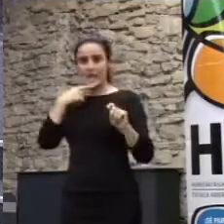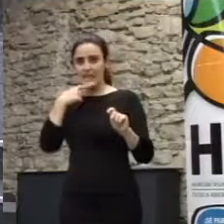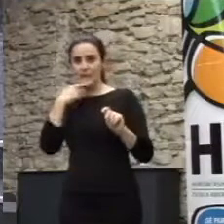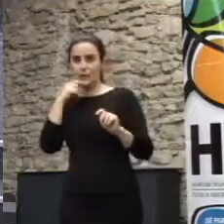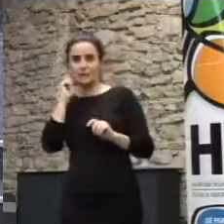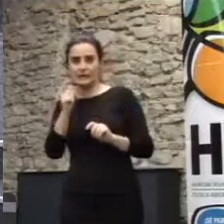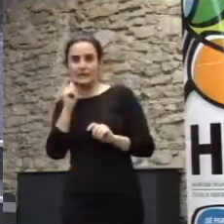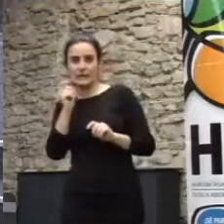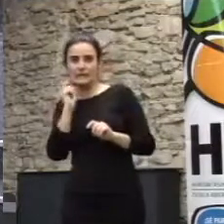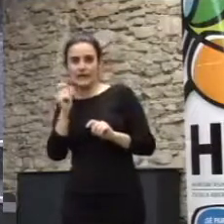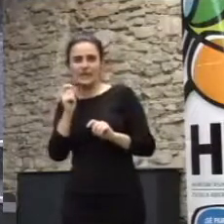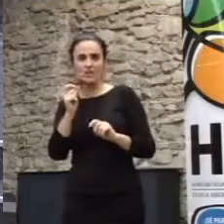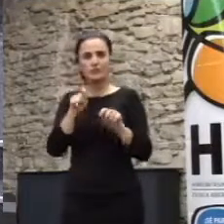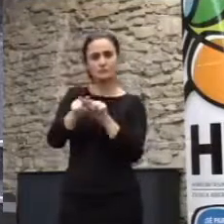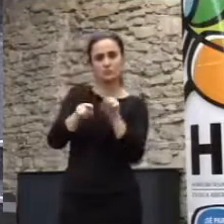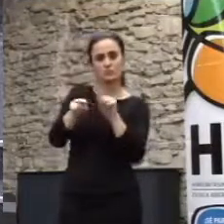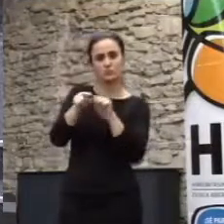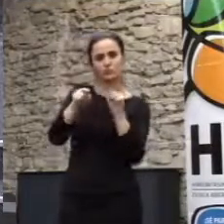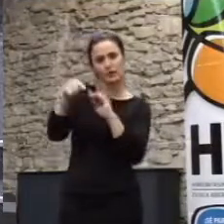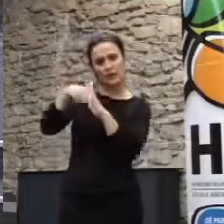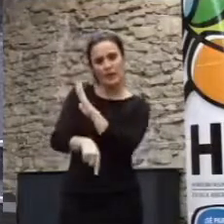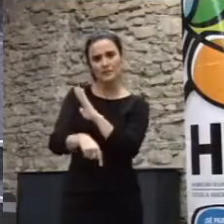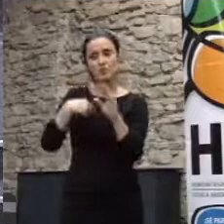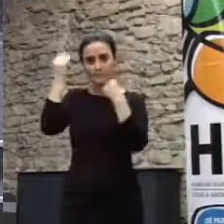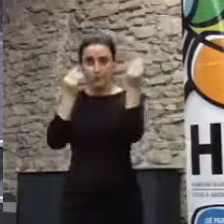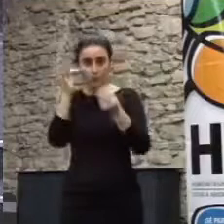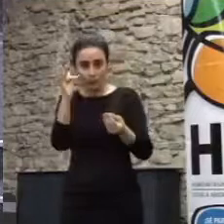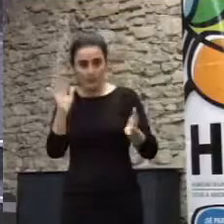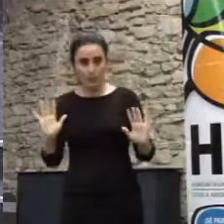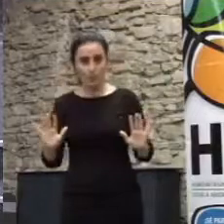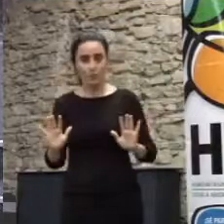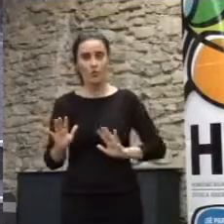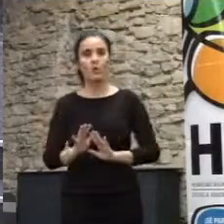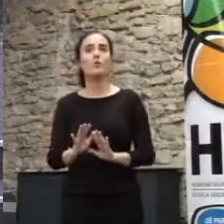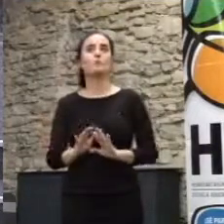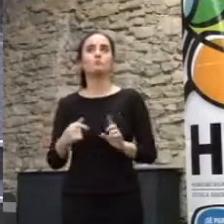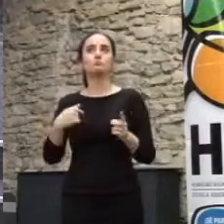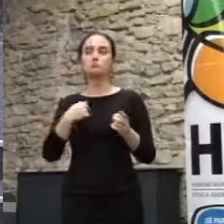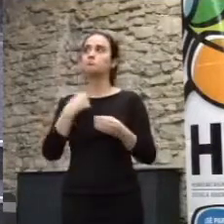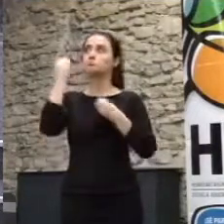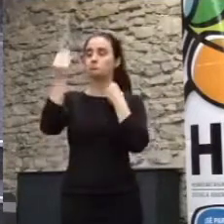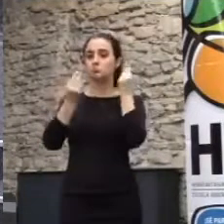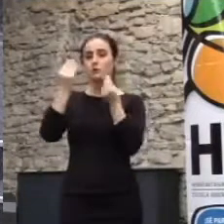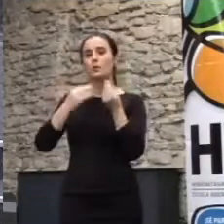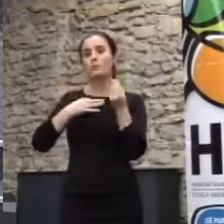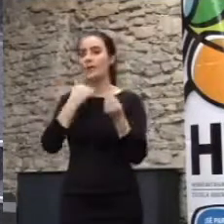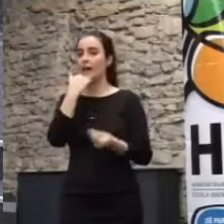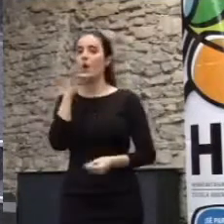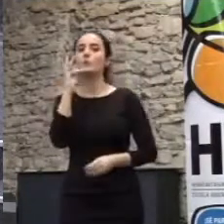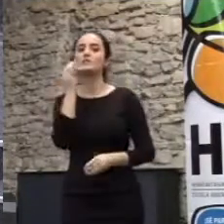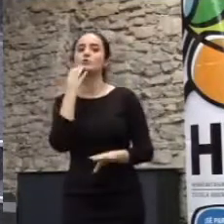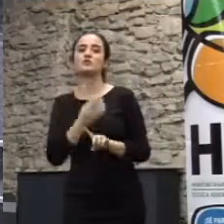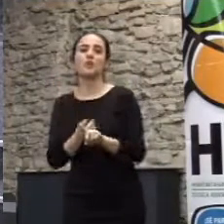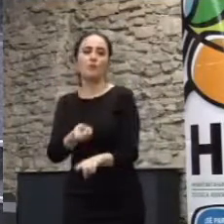mí me parece que está bien, hasta cierto punto. Es decir, yo creo que puede ser una cualidad si no se lleva al extremo.